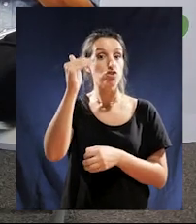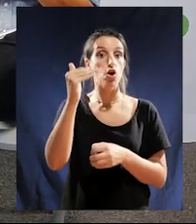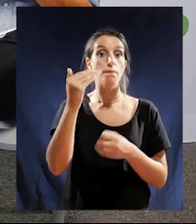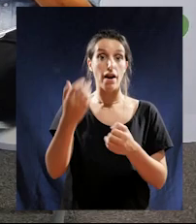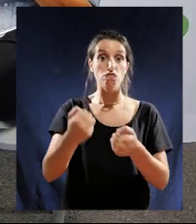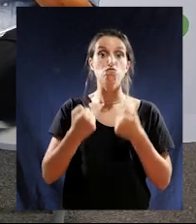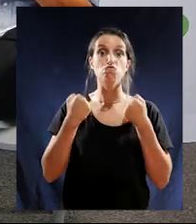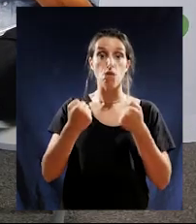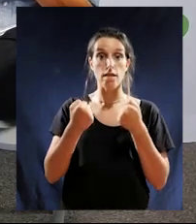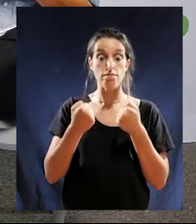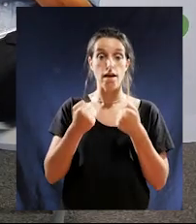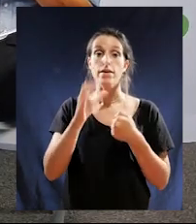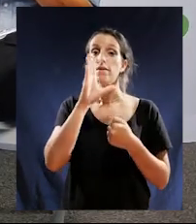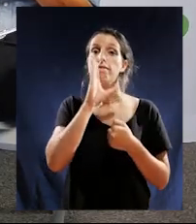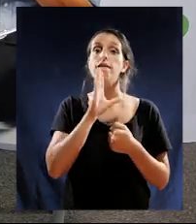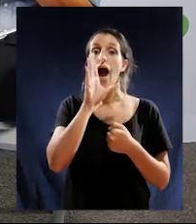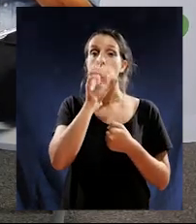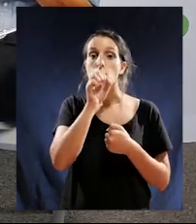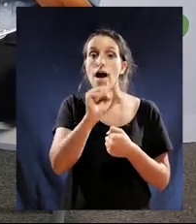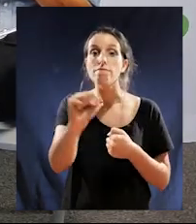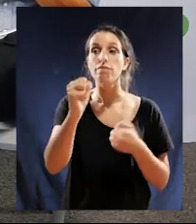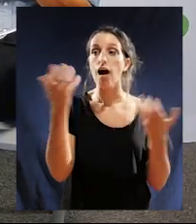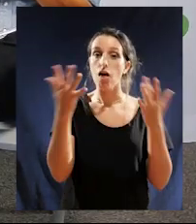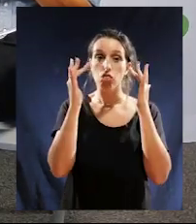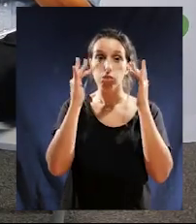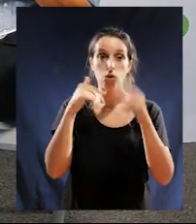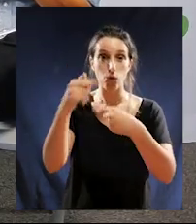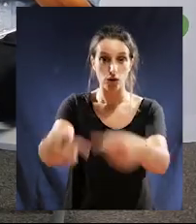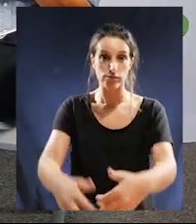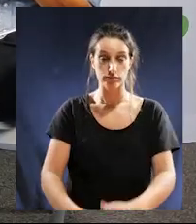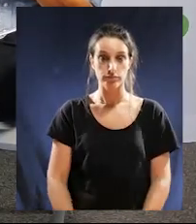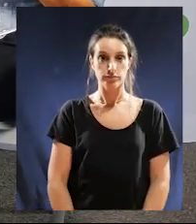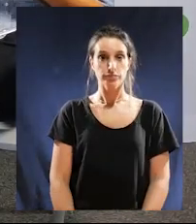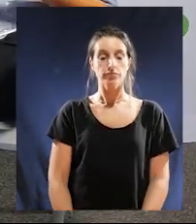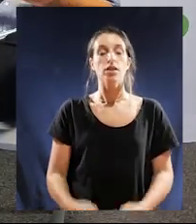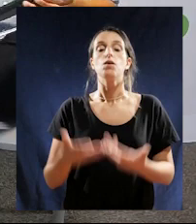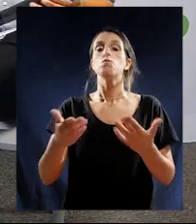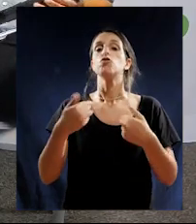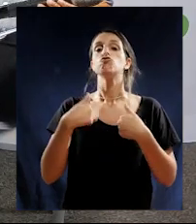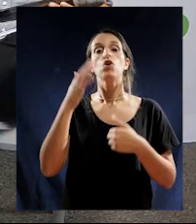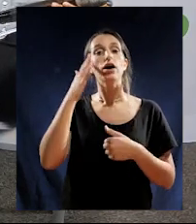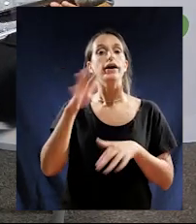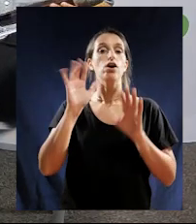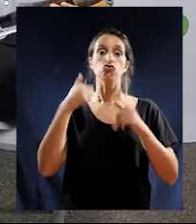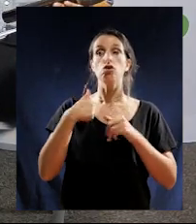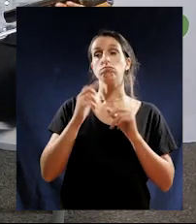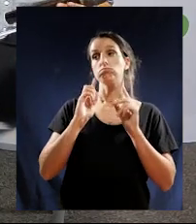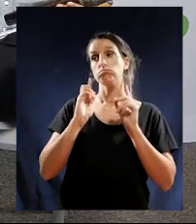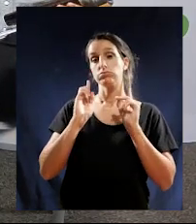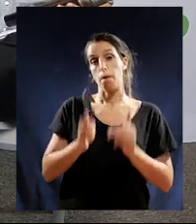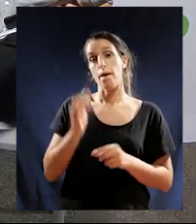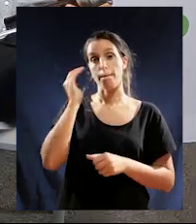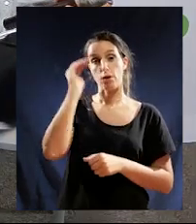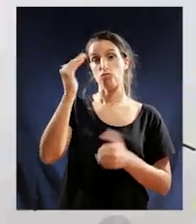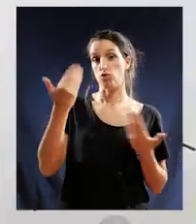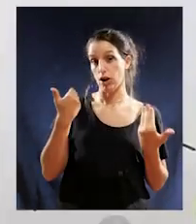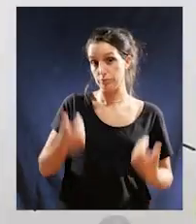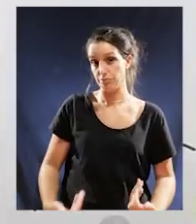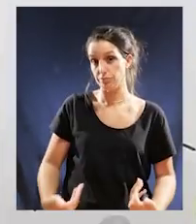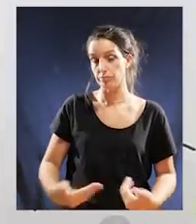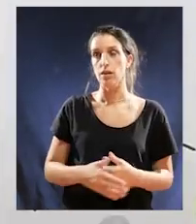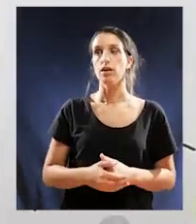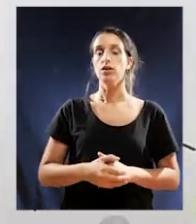para fortalecer y resistir a la ruptura de los vínculos? Bueno, yo creo que yo soy docente también.